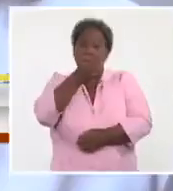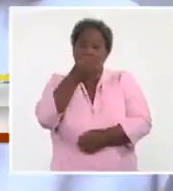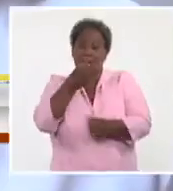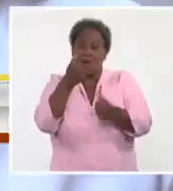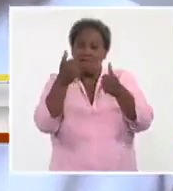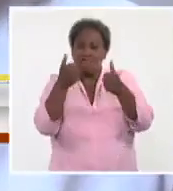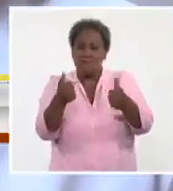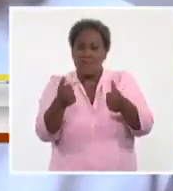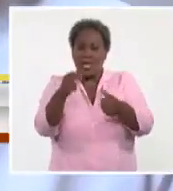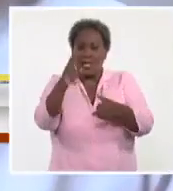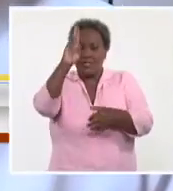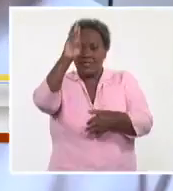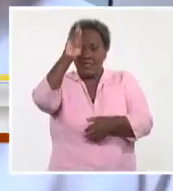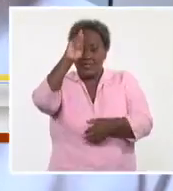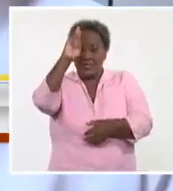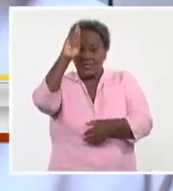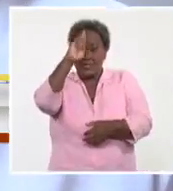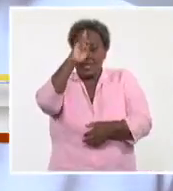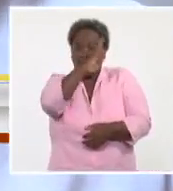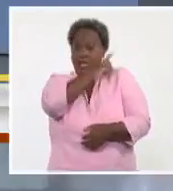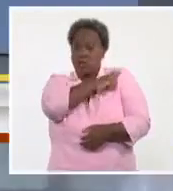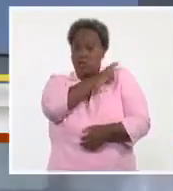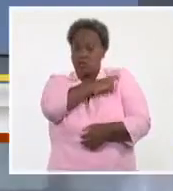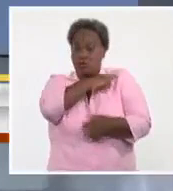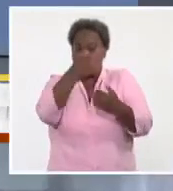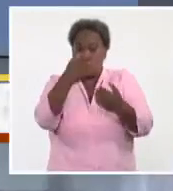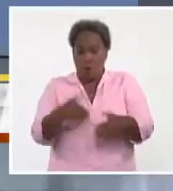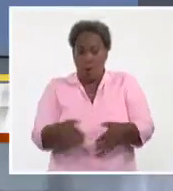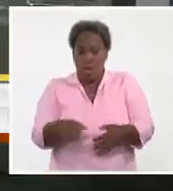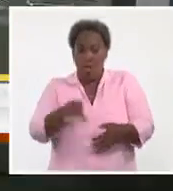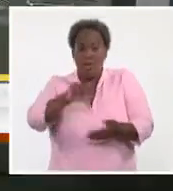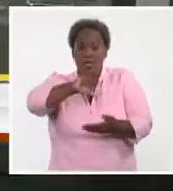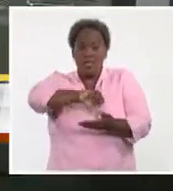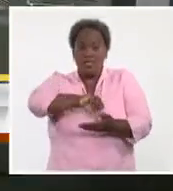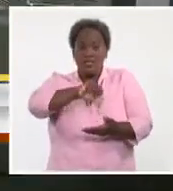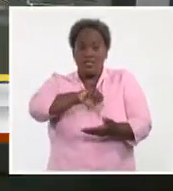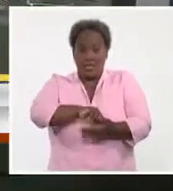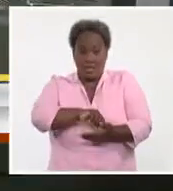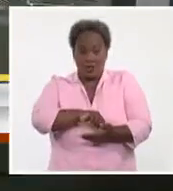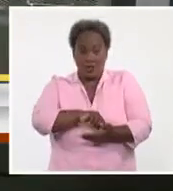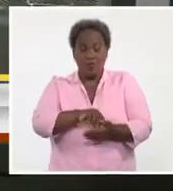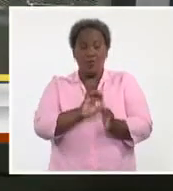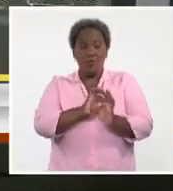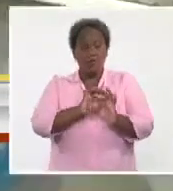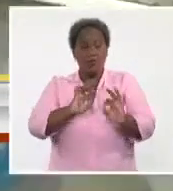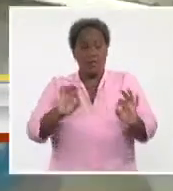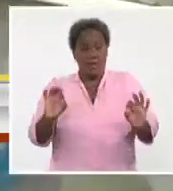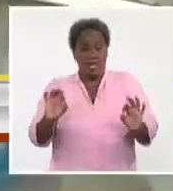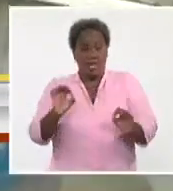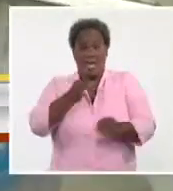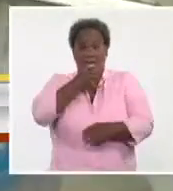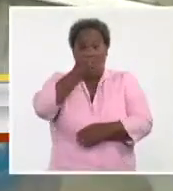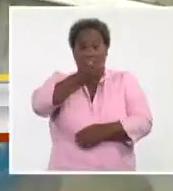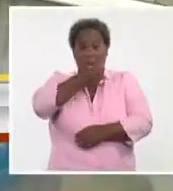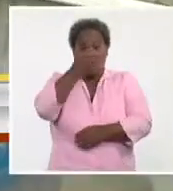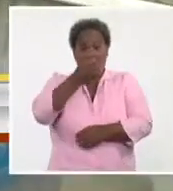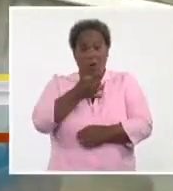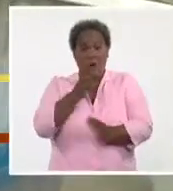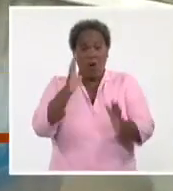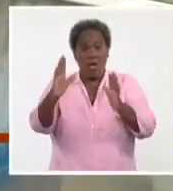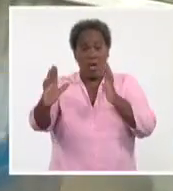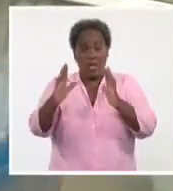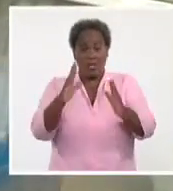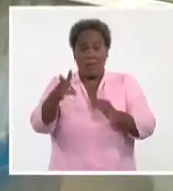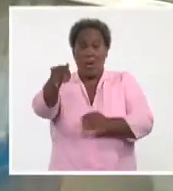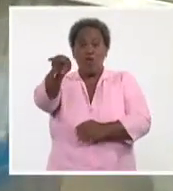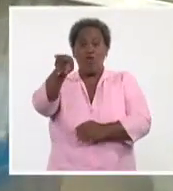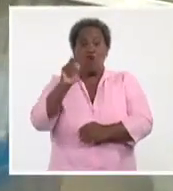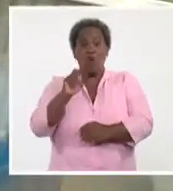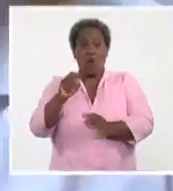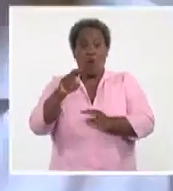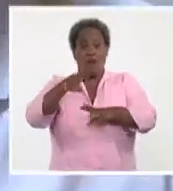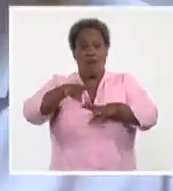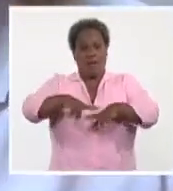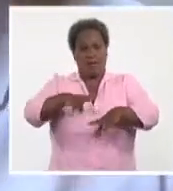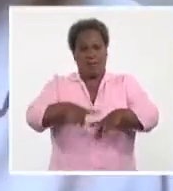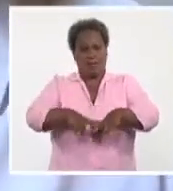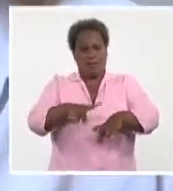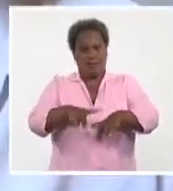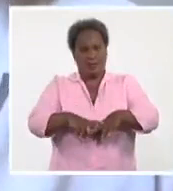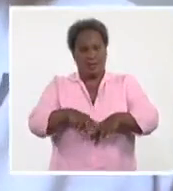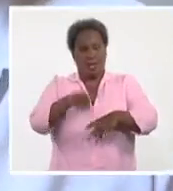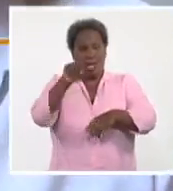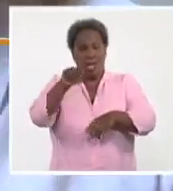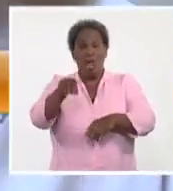Provincial de Higiene y Epidemiología y especifica en relación con la nueva fase decretada. Hay un número de